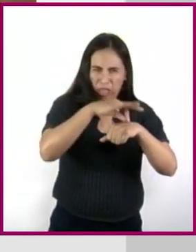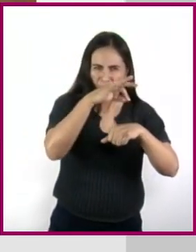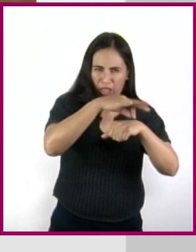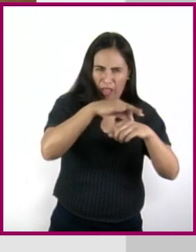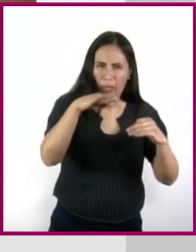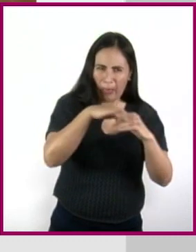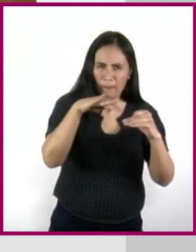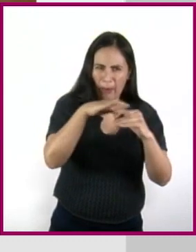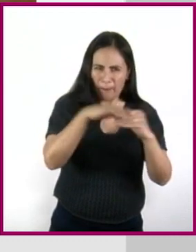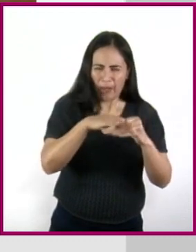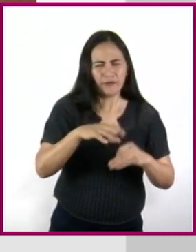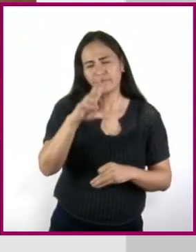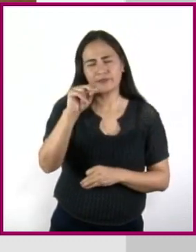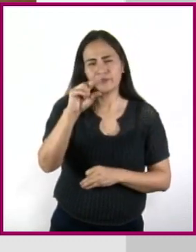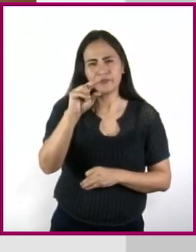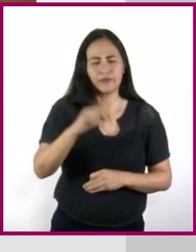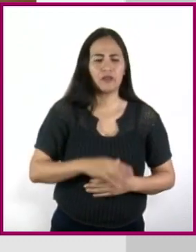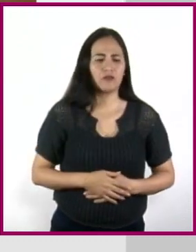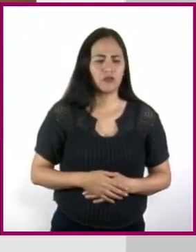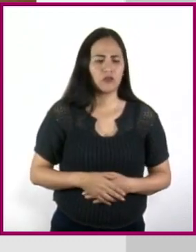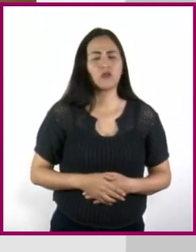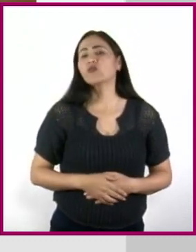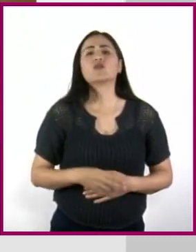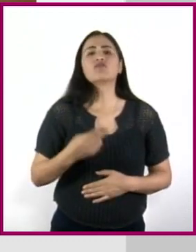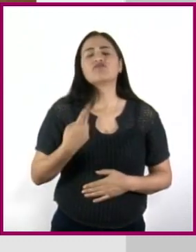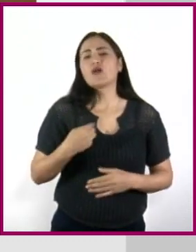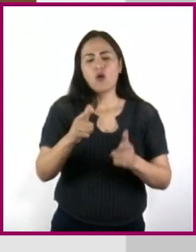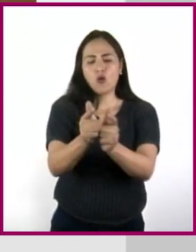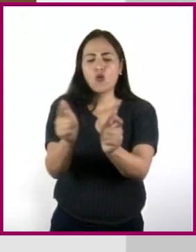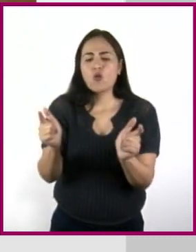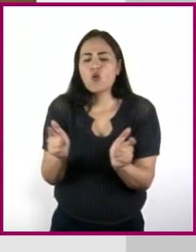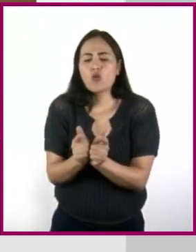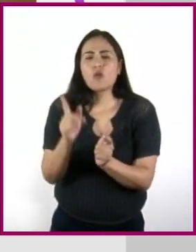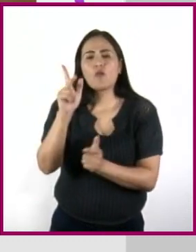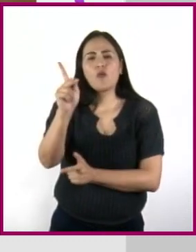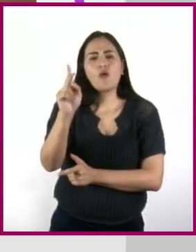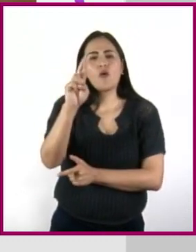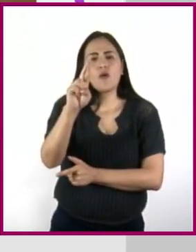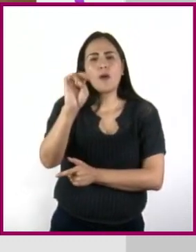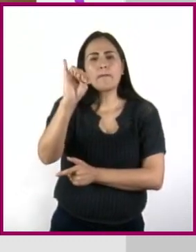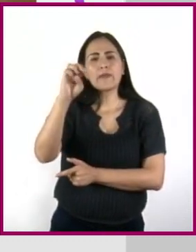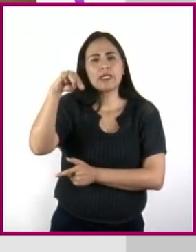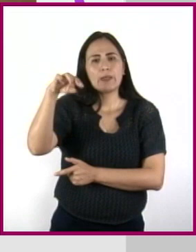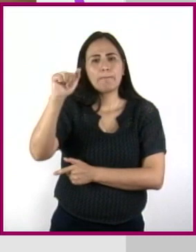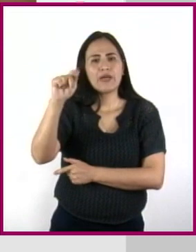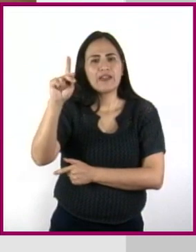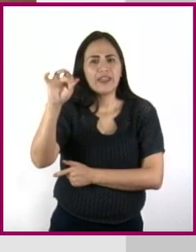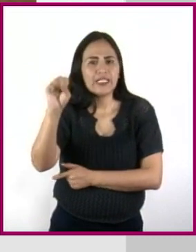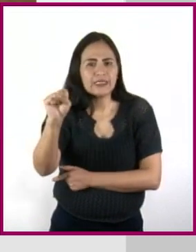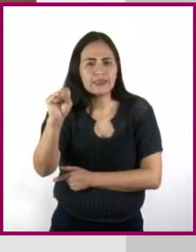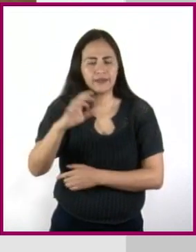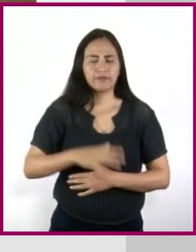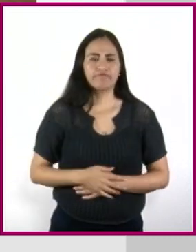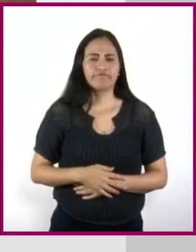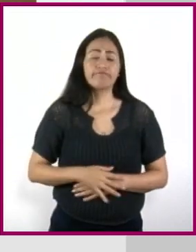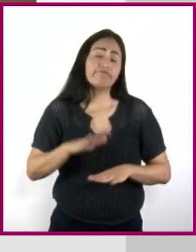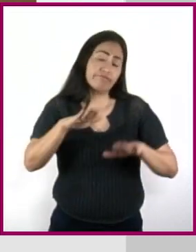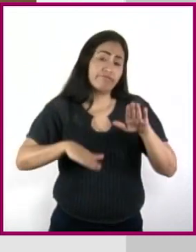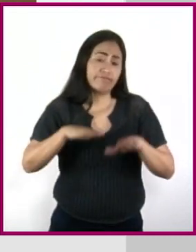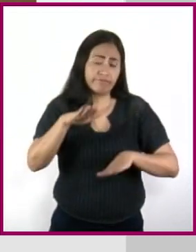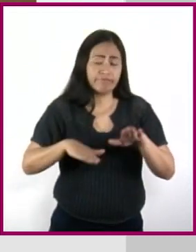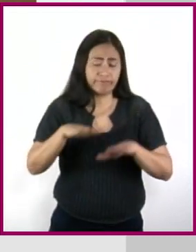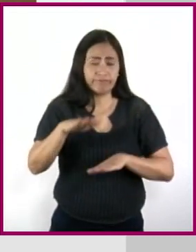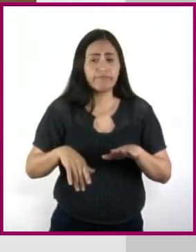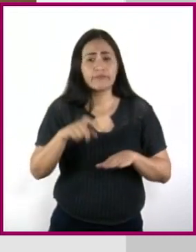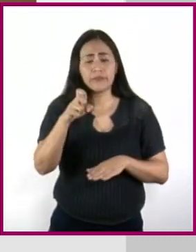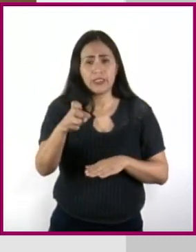los principales huéspedes somos los primates. Entonces hay incremento de casos en la parte